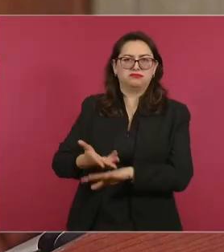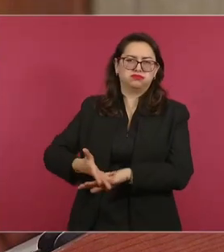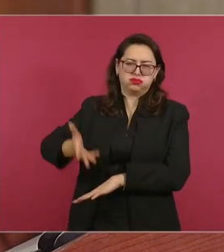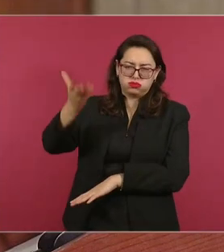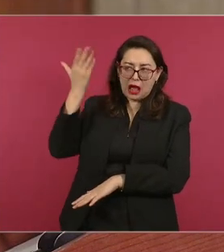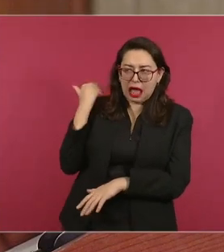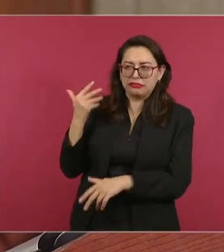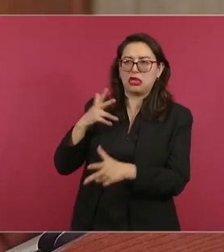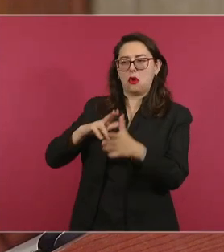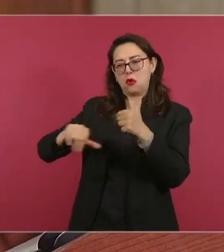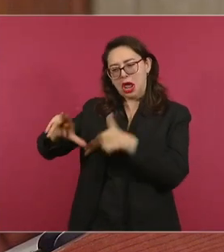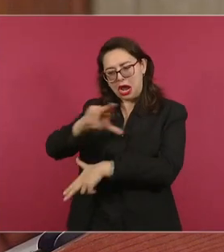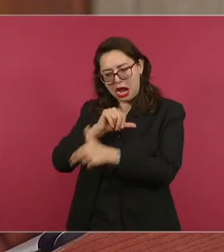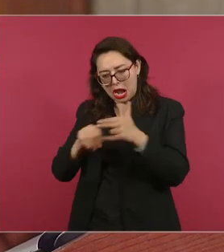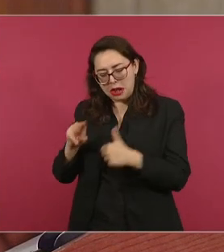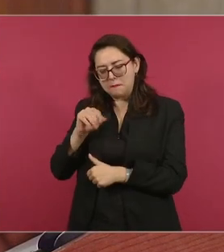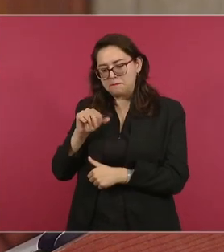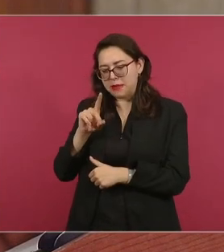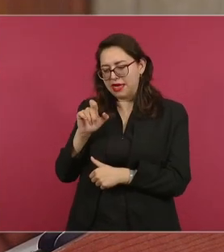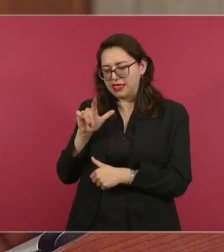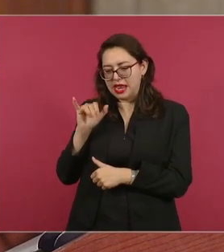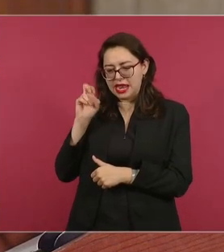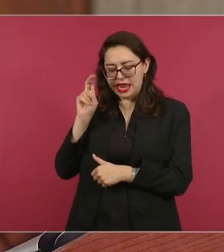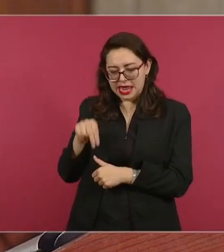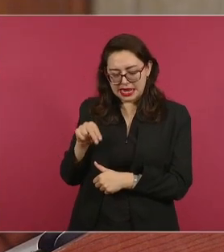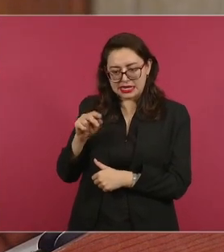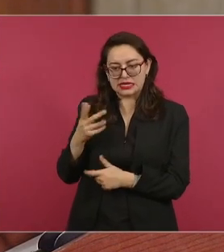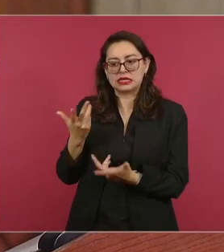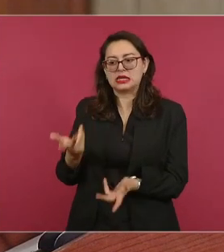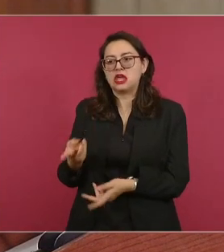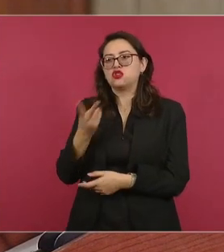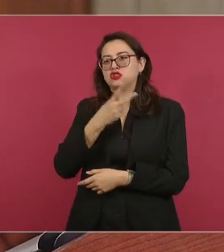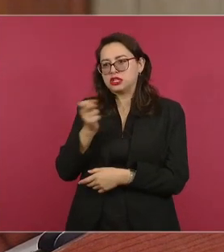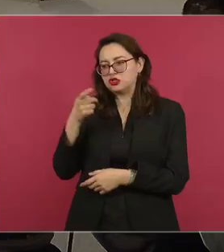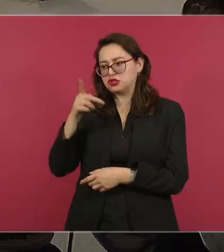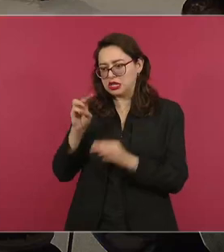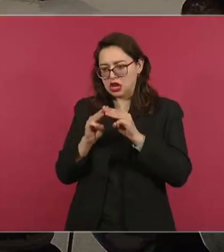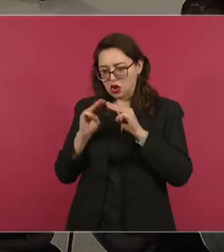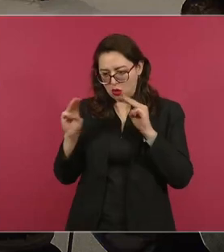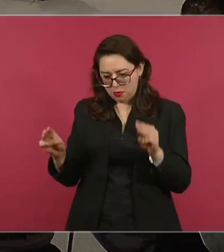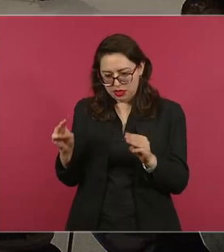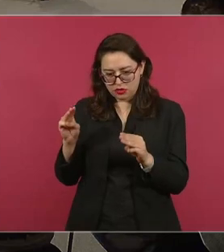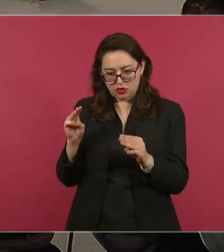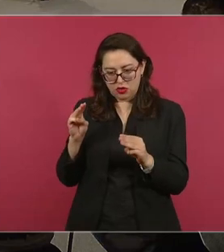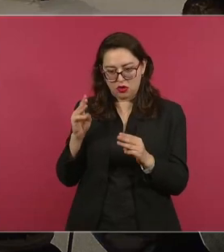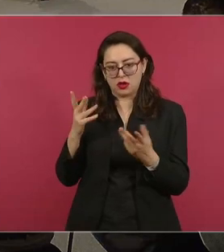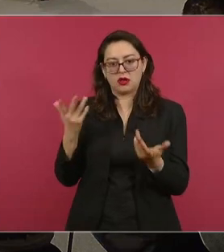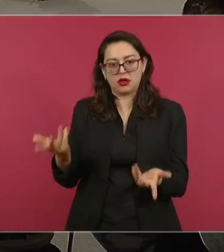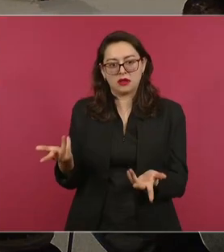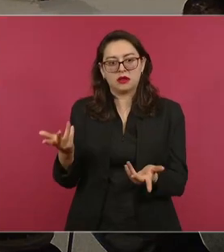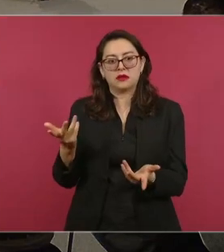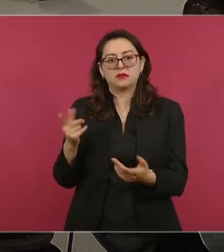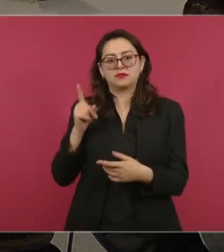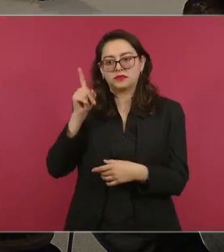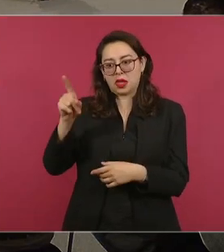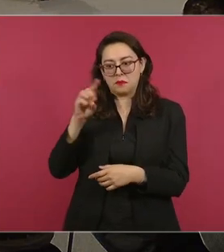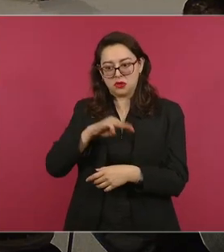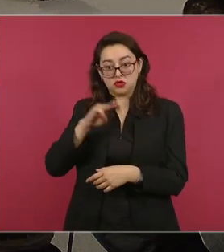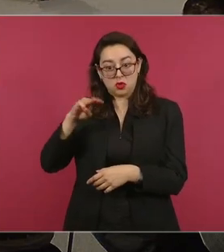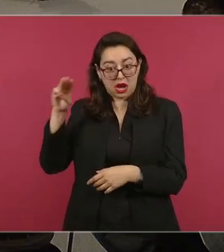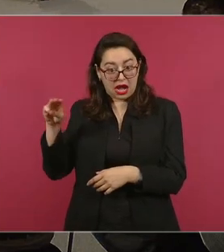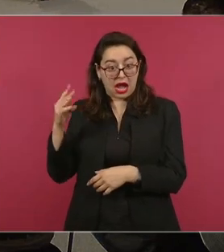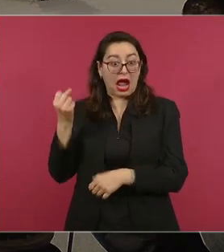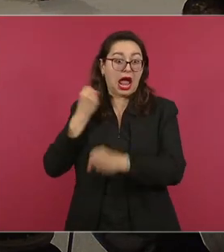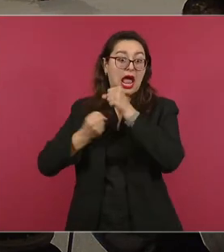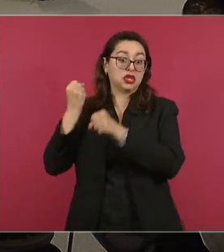están el huracán Madeleine, con vientos de hasta 230 kilómetros por hora en la bahía de Petacalco, en los límites con Michoacán. Esto fue en